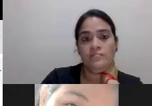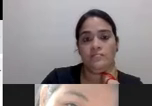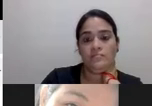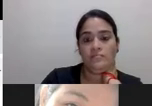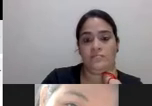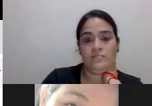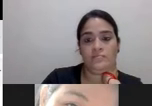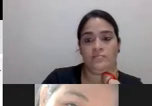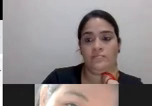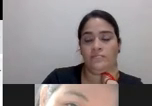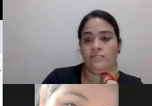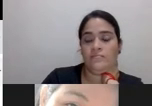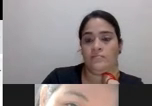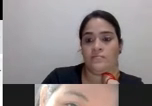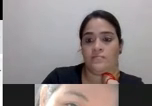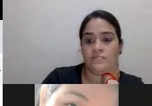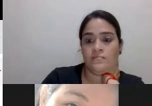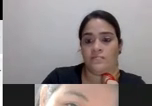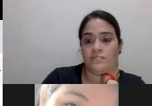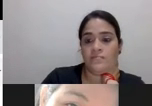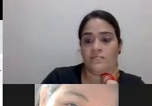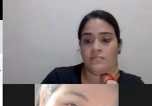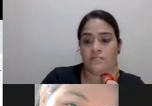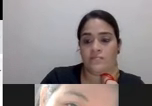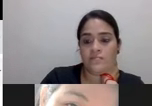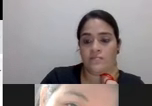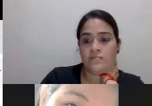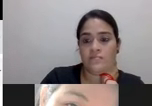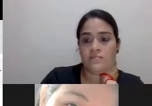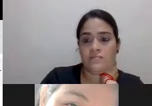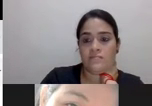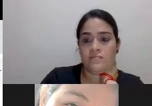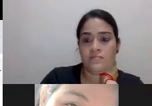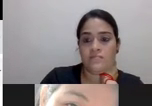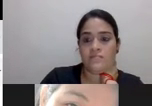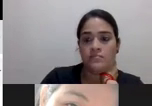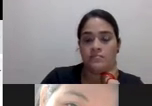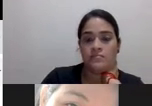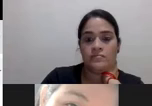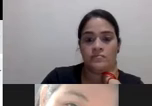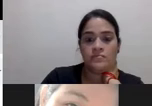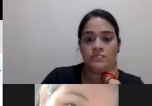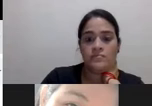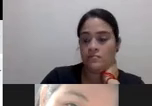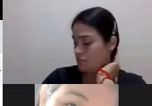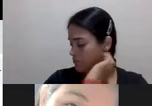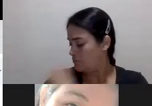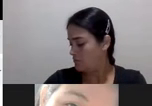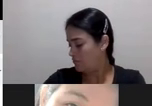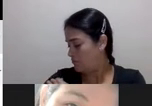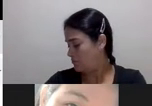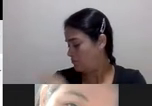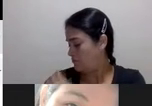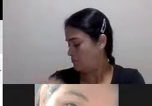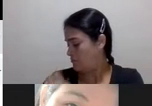existe no una entrada, existe diferentes entradas. Por ejemplo, este sería un tema y este sería otro tema.